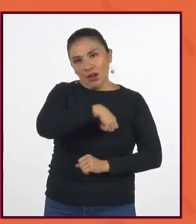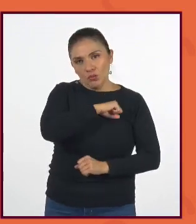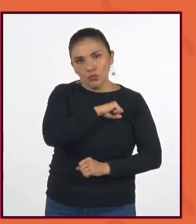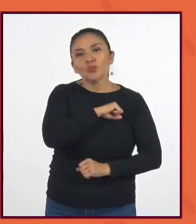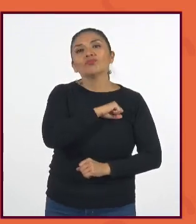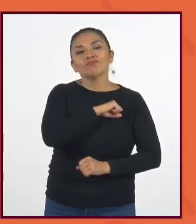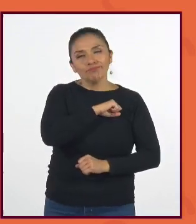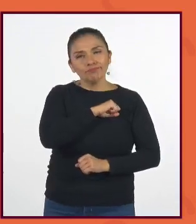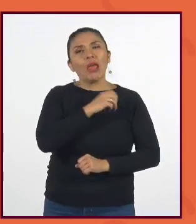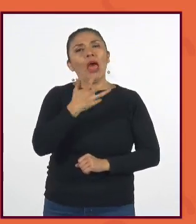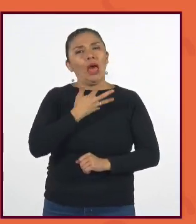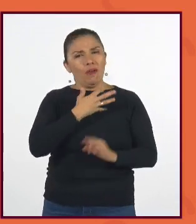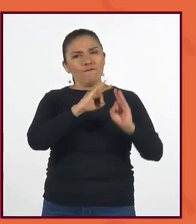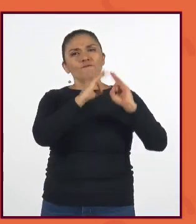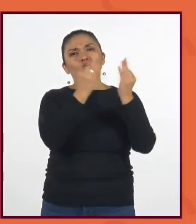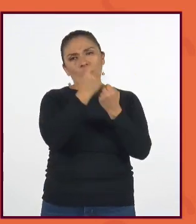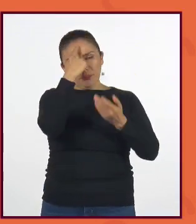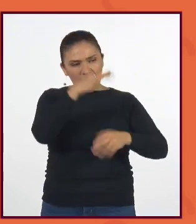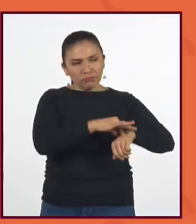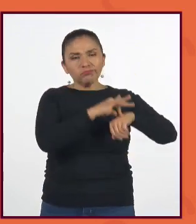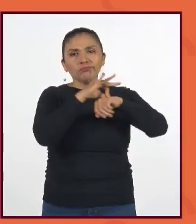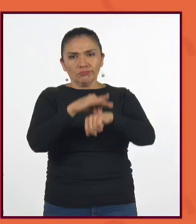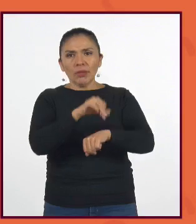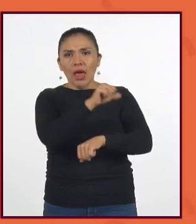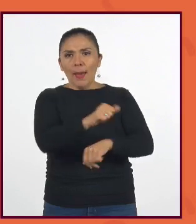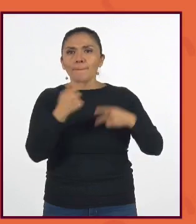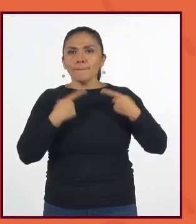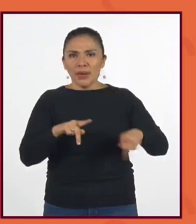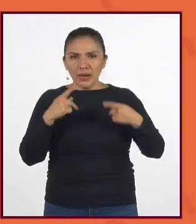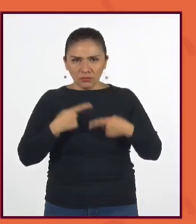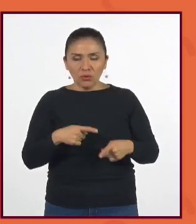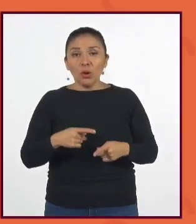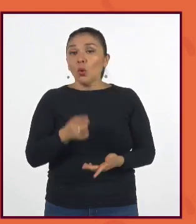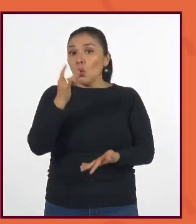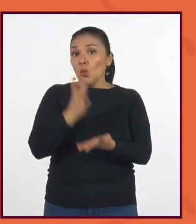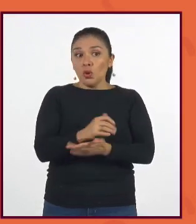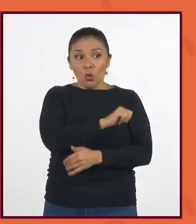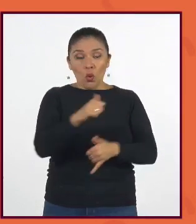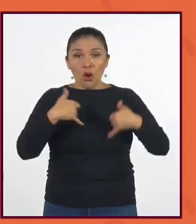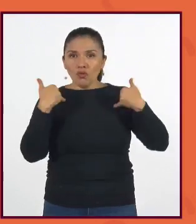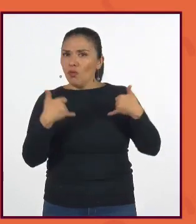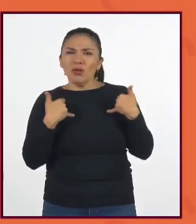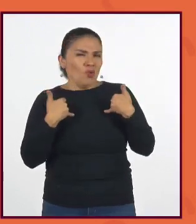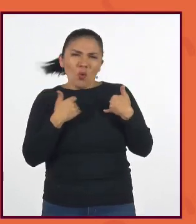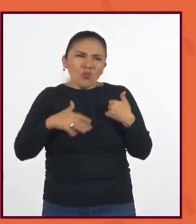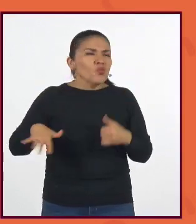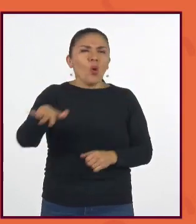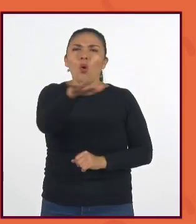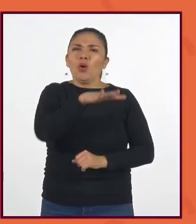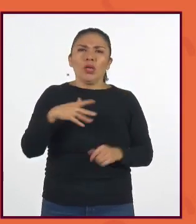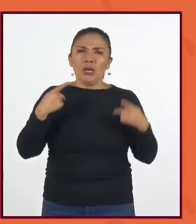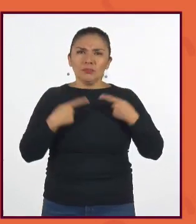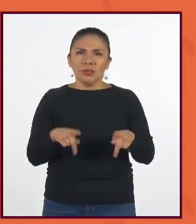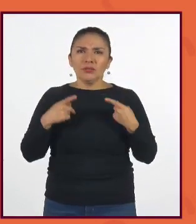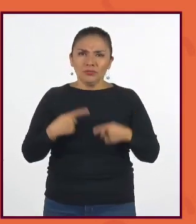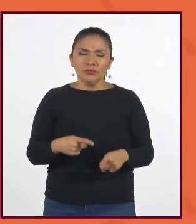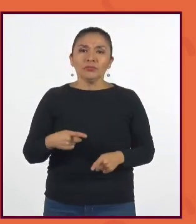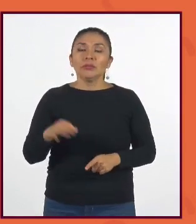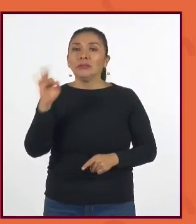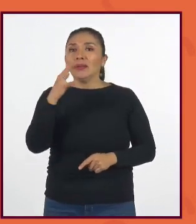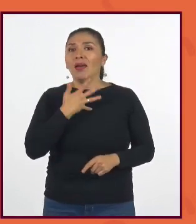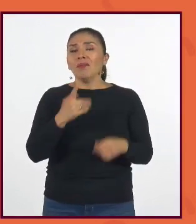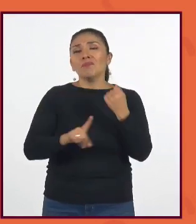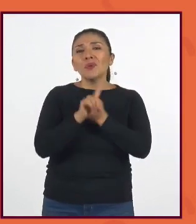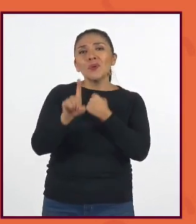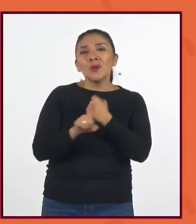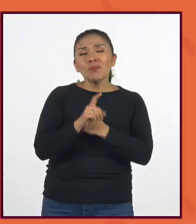varias formas de canalizar a una persona, o no solo a los chicos, ¿no? En general, que está frente a una situación